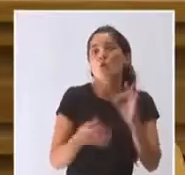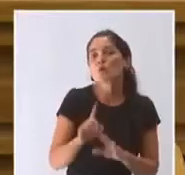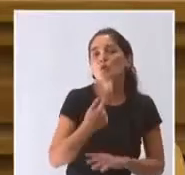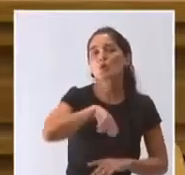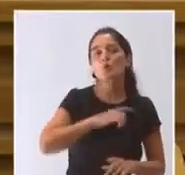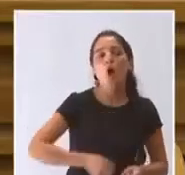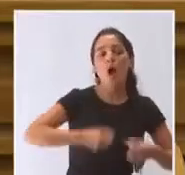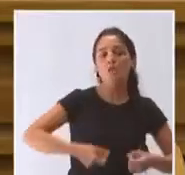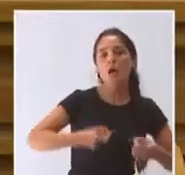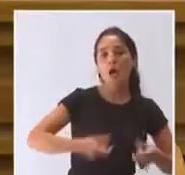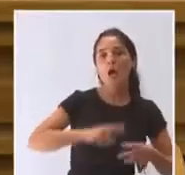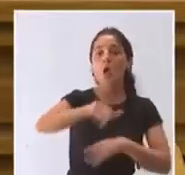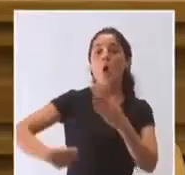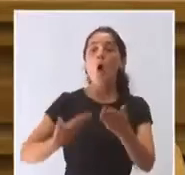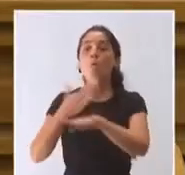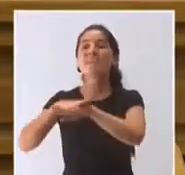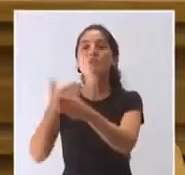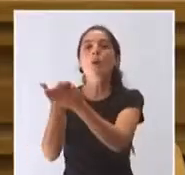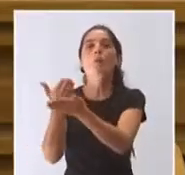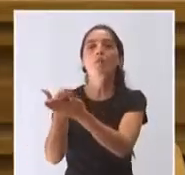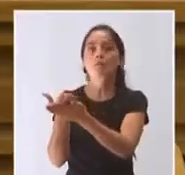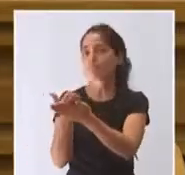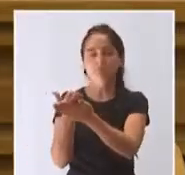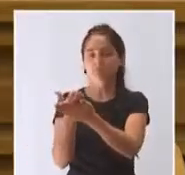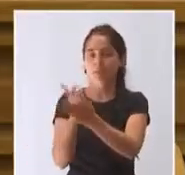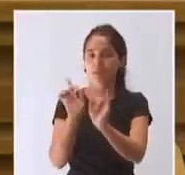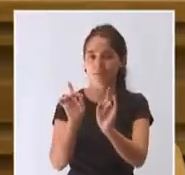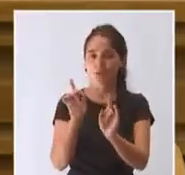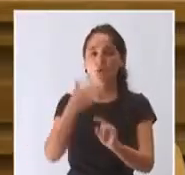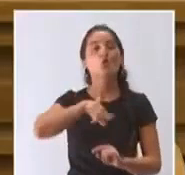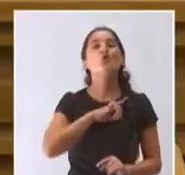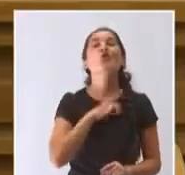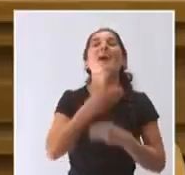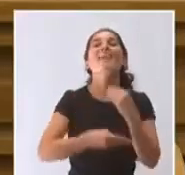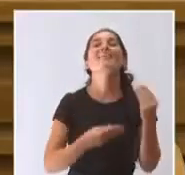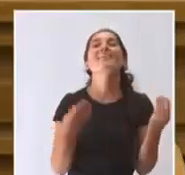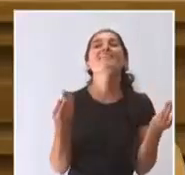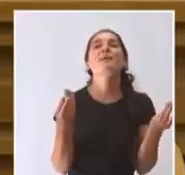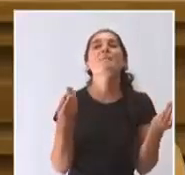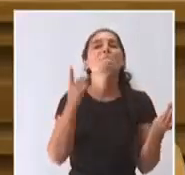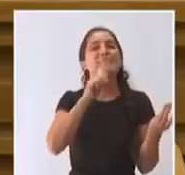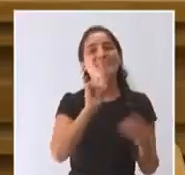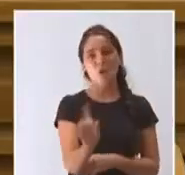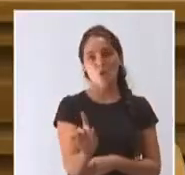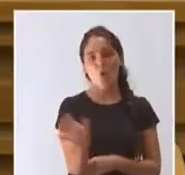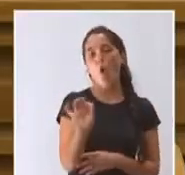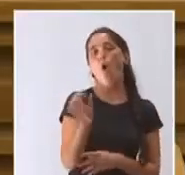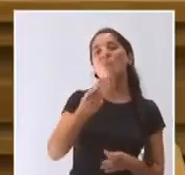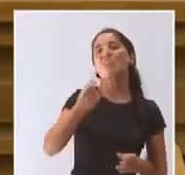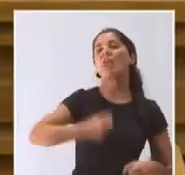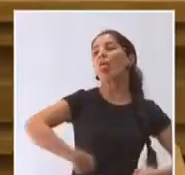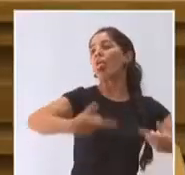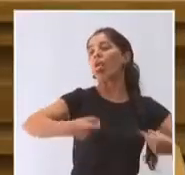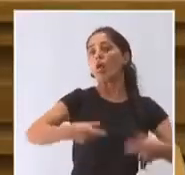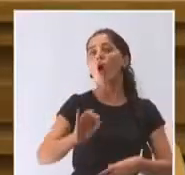demagogia lo que nos vamos haciendo es tirar el dinero y no aprovechar los fondos europeos para